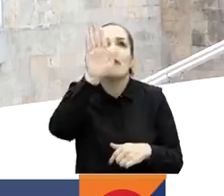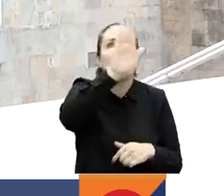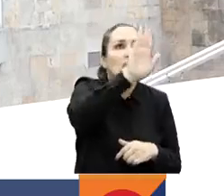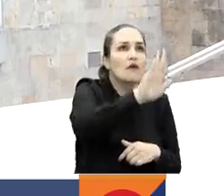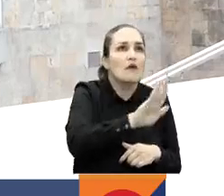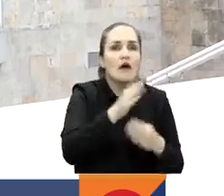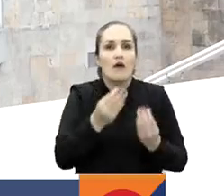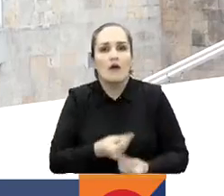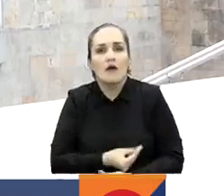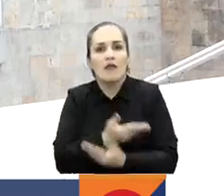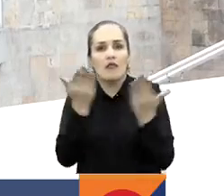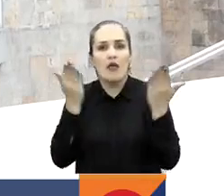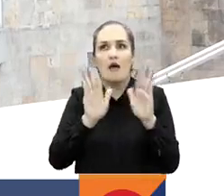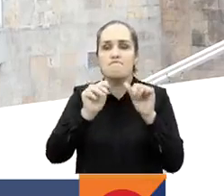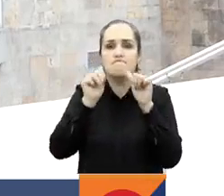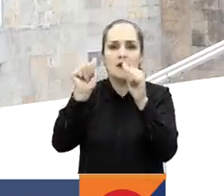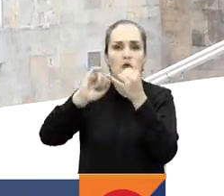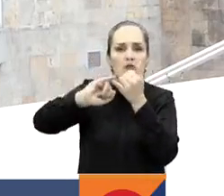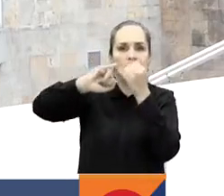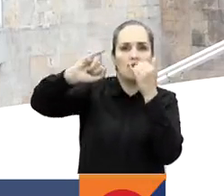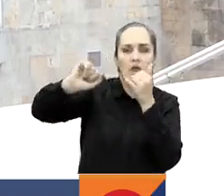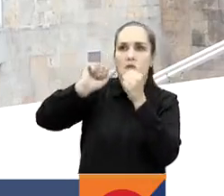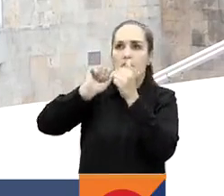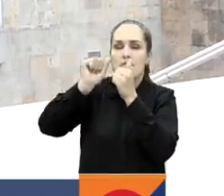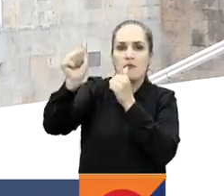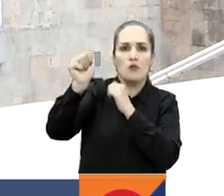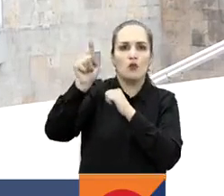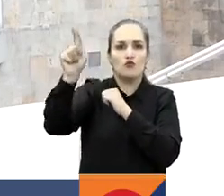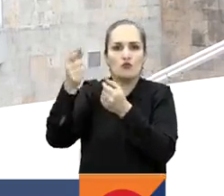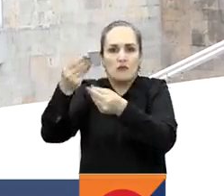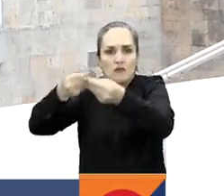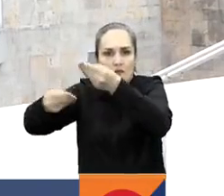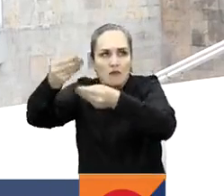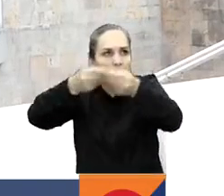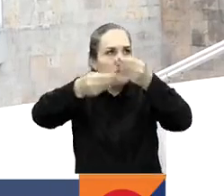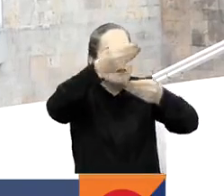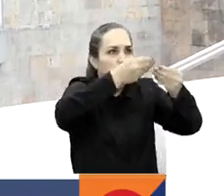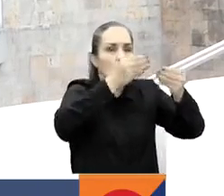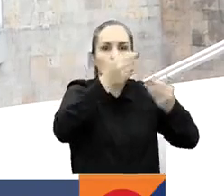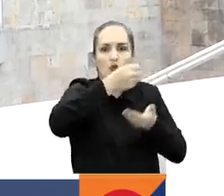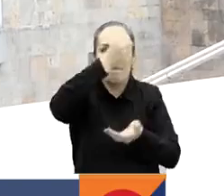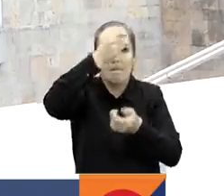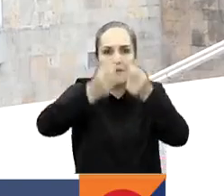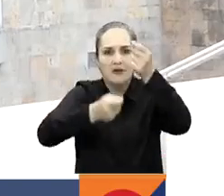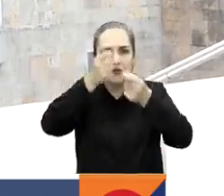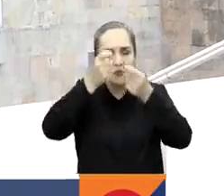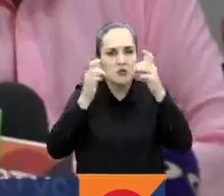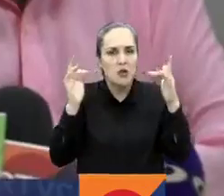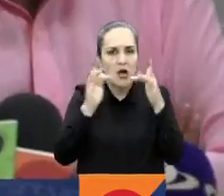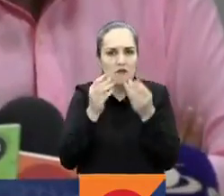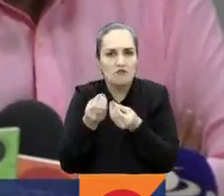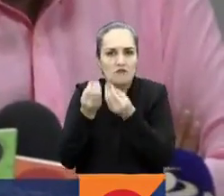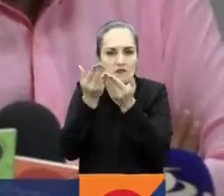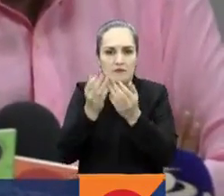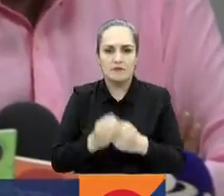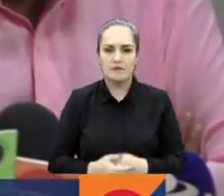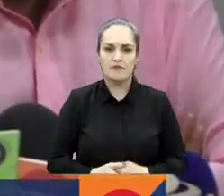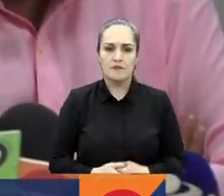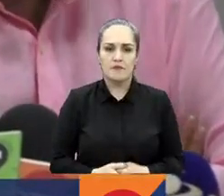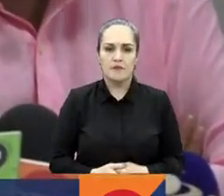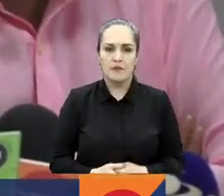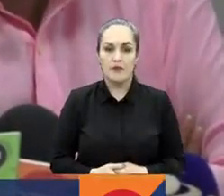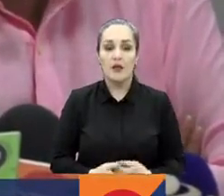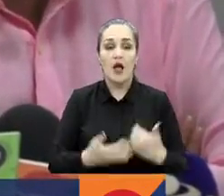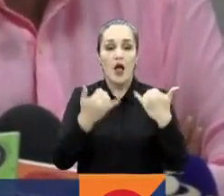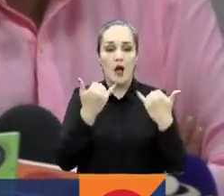tengan esa autonomía de poder distribuir los recursos en la salud en algunas regiones del país. Se está